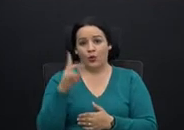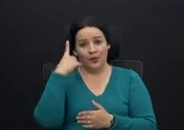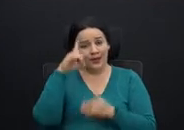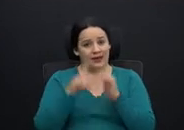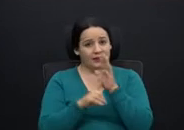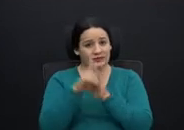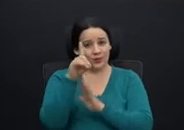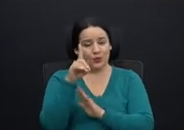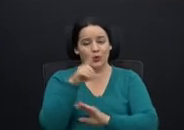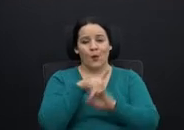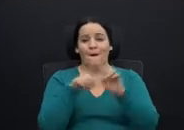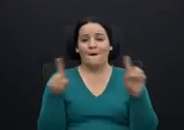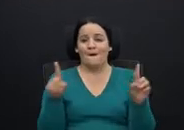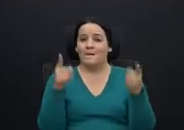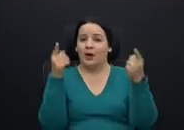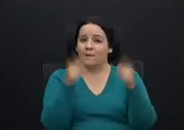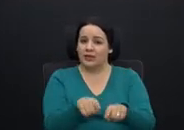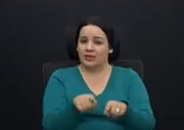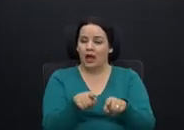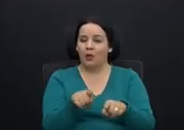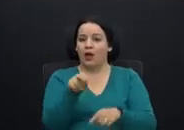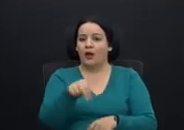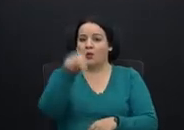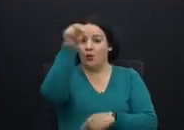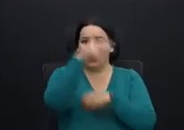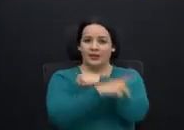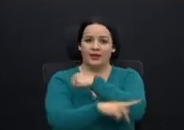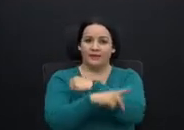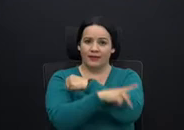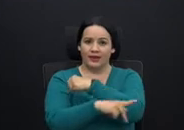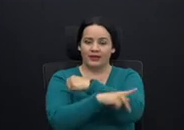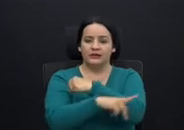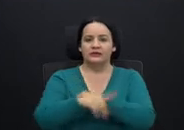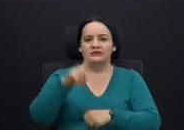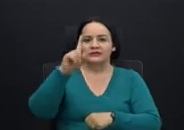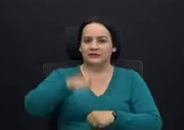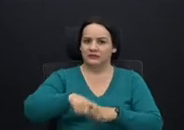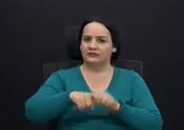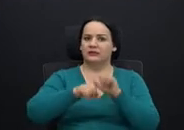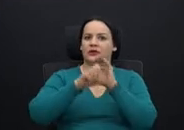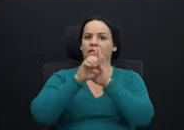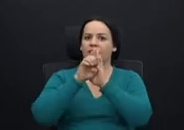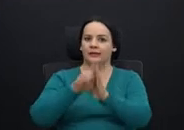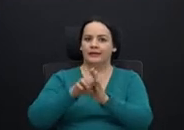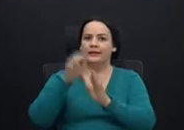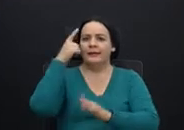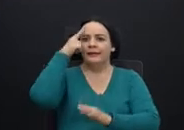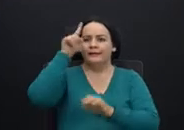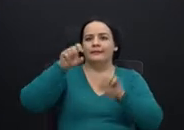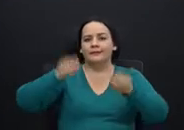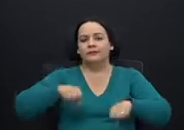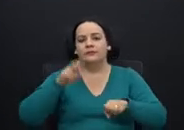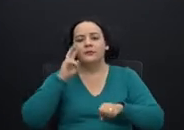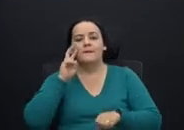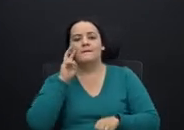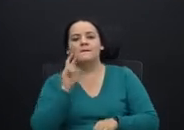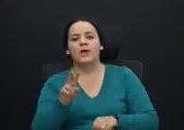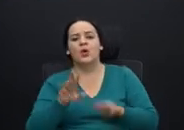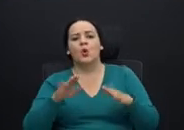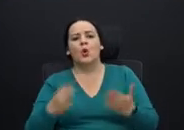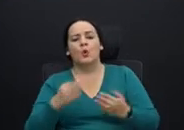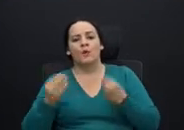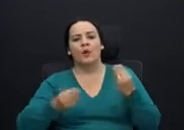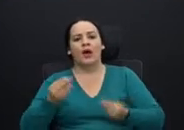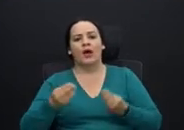Pero lo que ha pasado en la zona norte debe ser un ejemplo para poder ver cómo hacemos para controlar